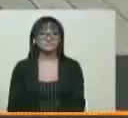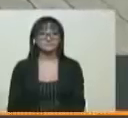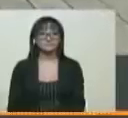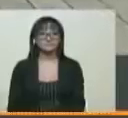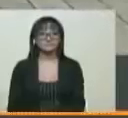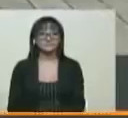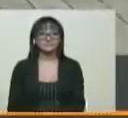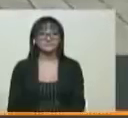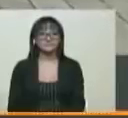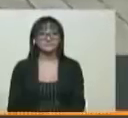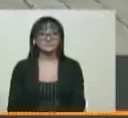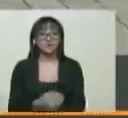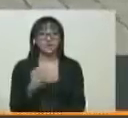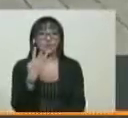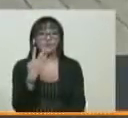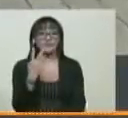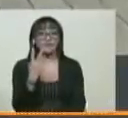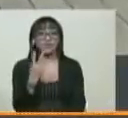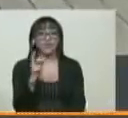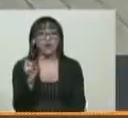42 grados a la sombra.